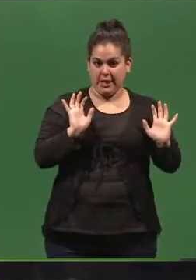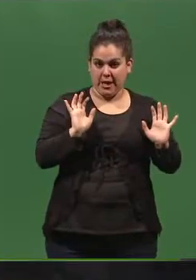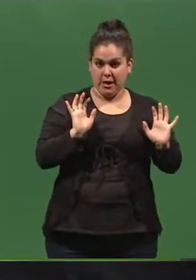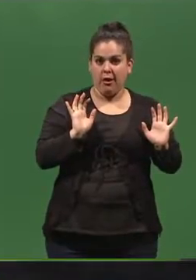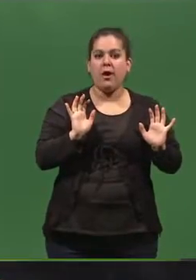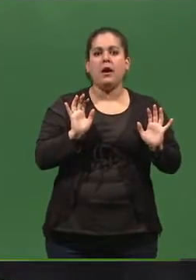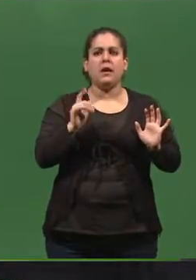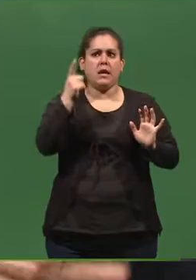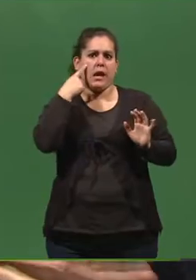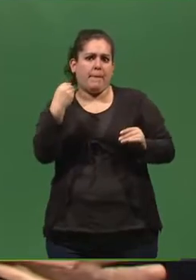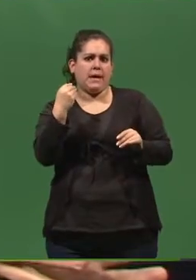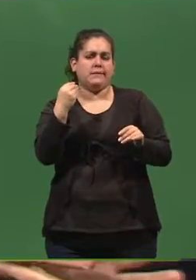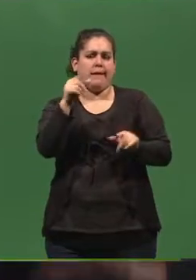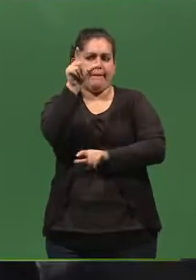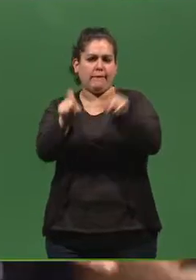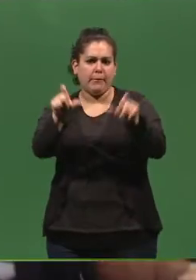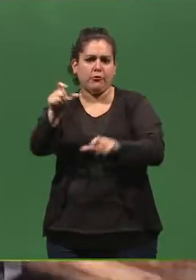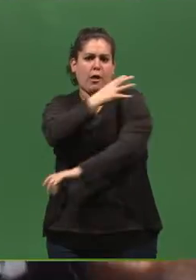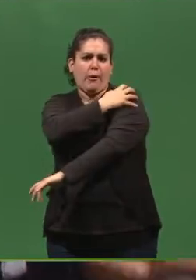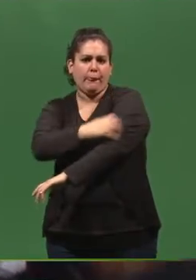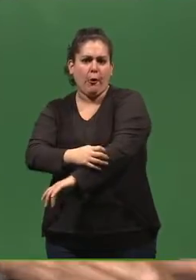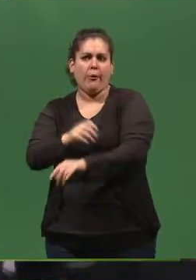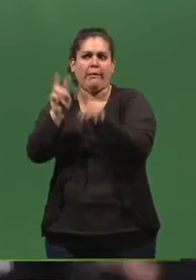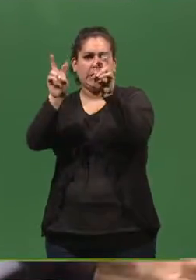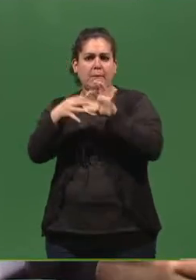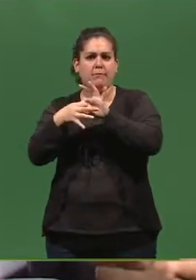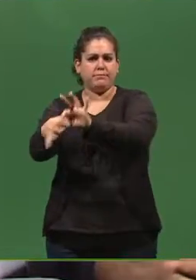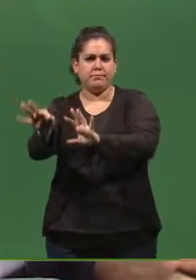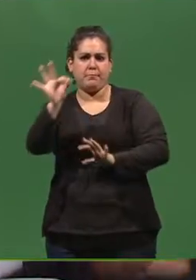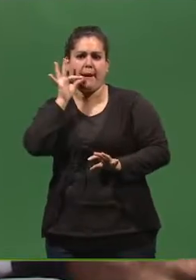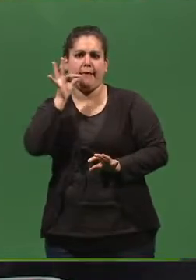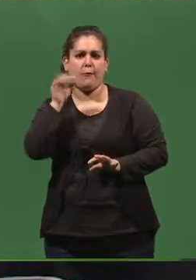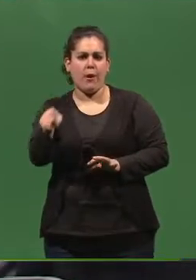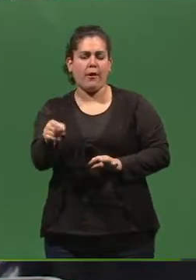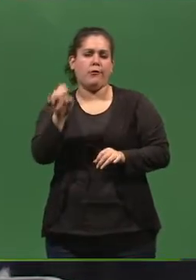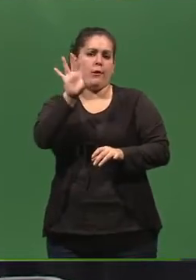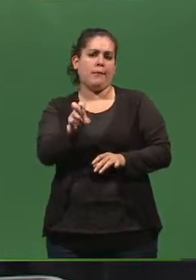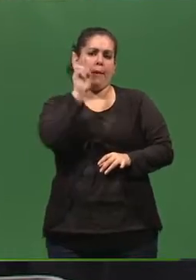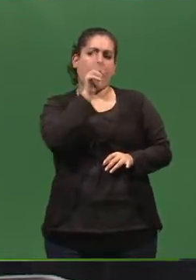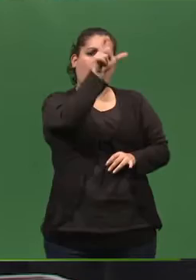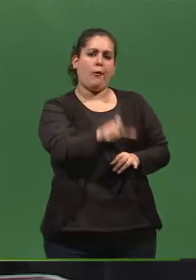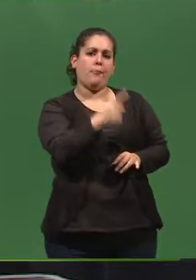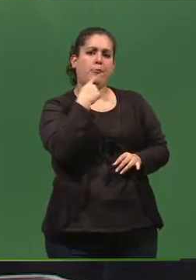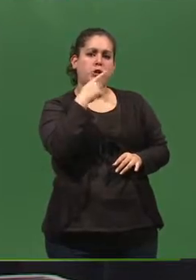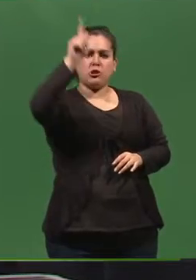lo que pasa con las clases, digamos, humildes y la marihuana. ¿No? La penalización de solo mirar a un chico con una gorra y vestido de una